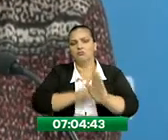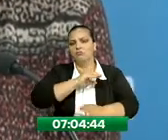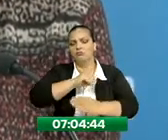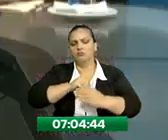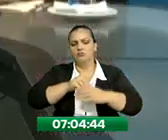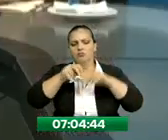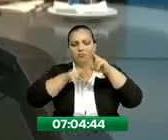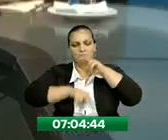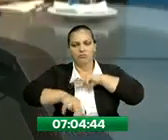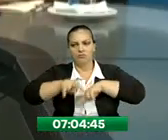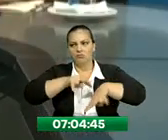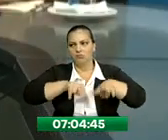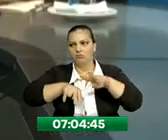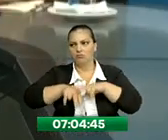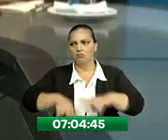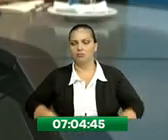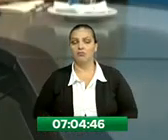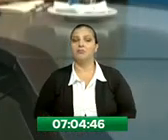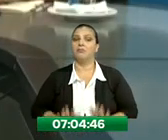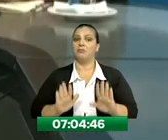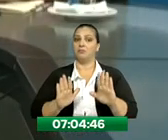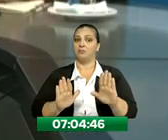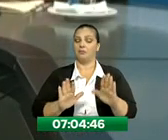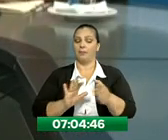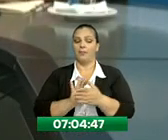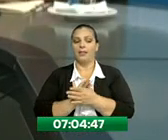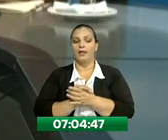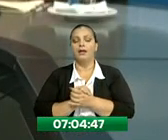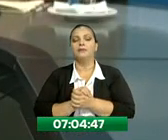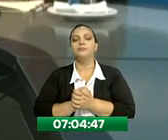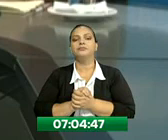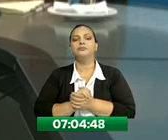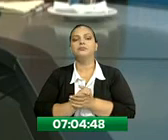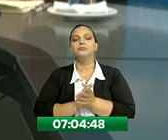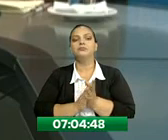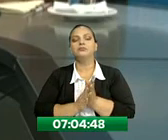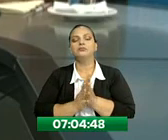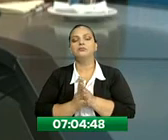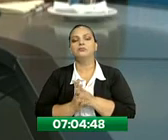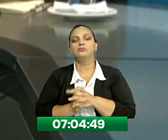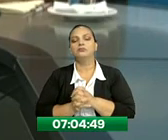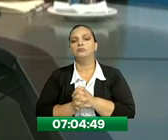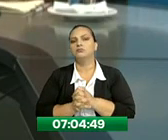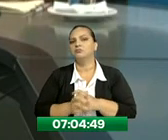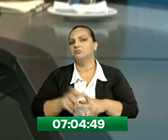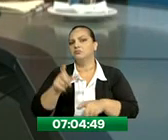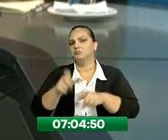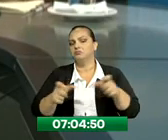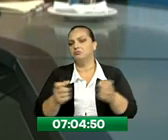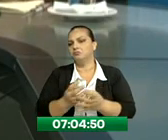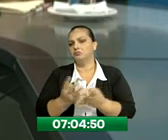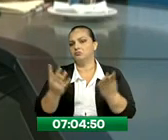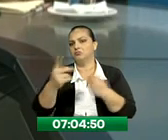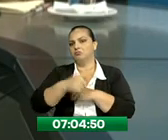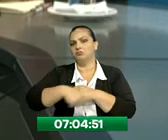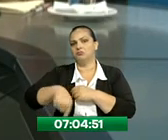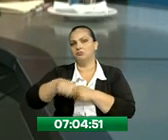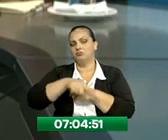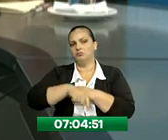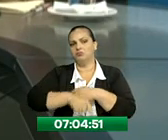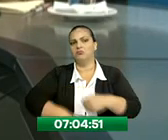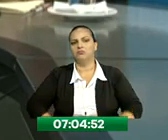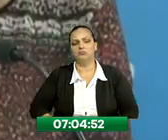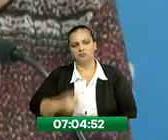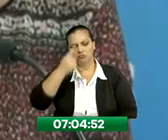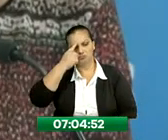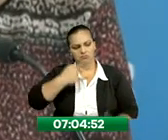precedente. Yo creería que esas instituciones, esas personas, esos individuos, en ejercicio de esa libertad, de